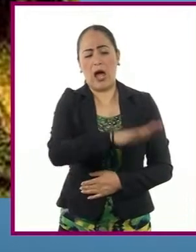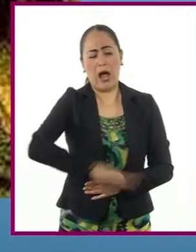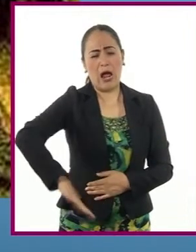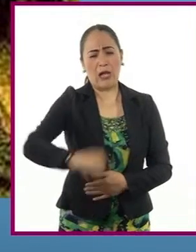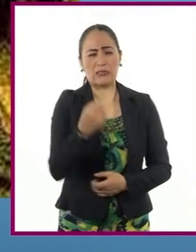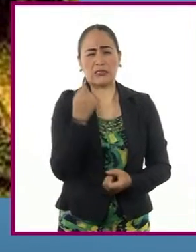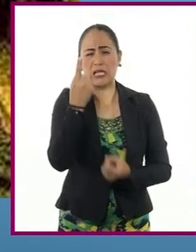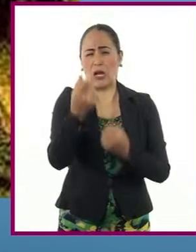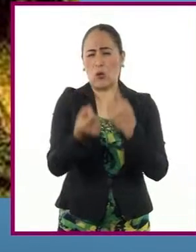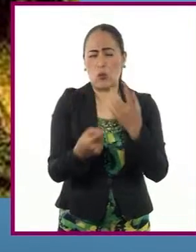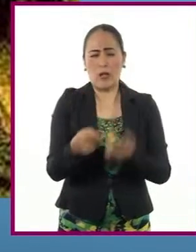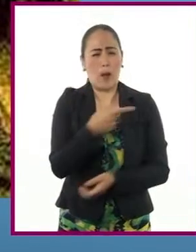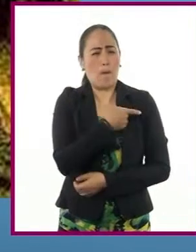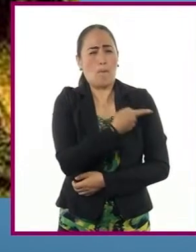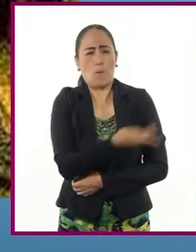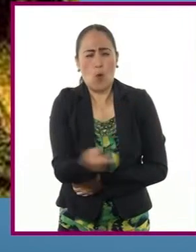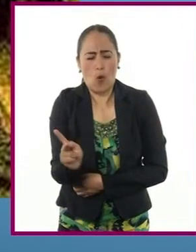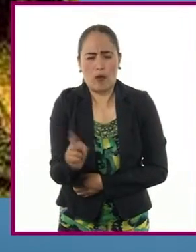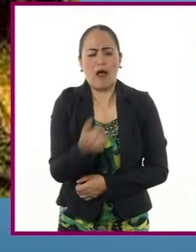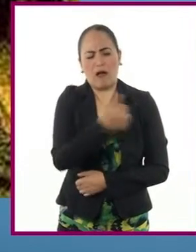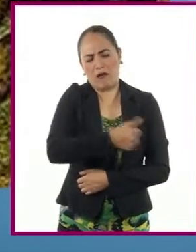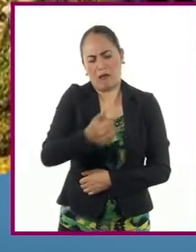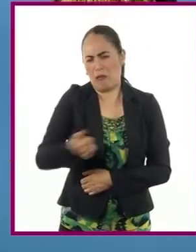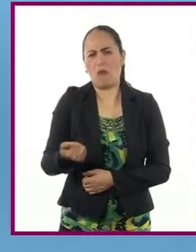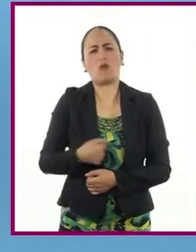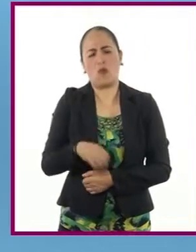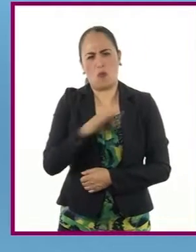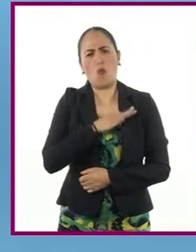subsiste la encomienda de servicio personal.